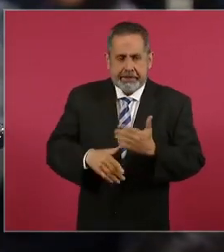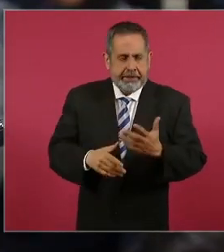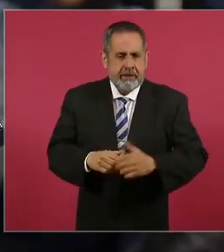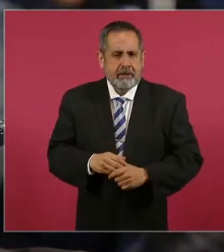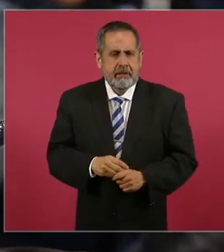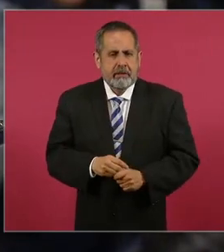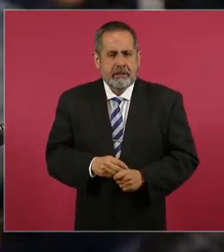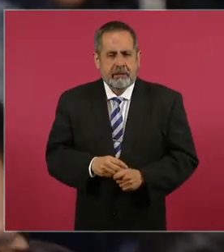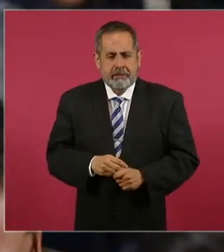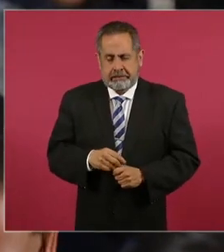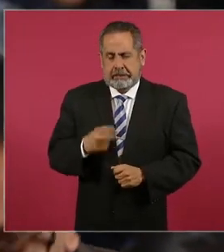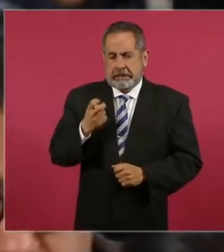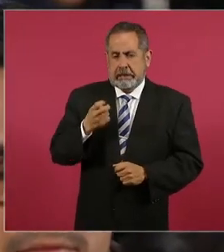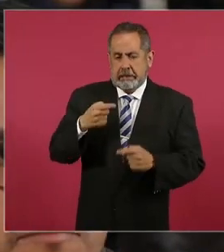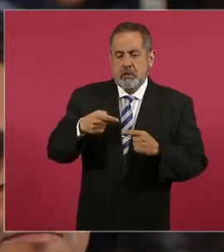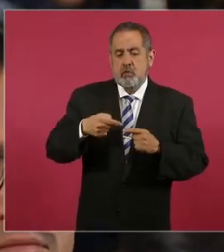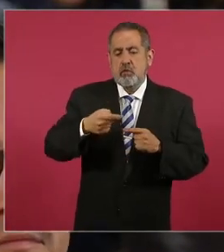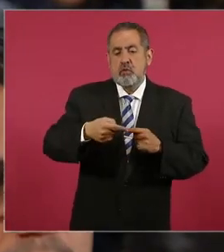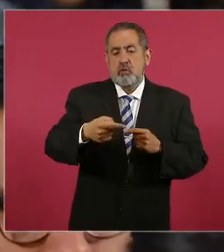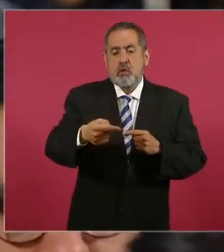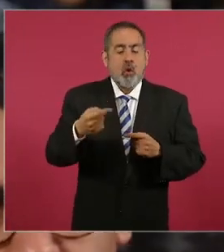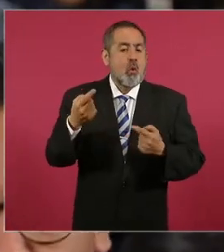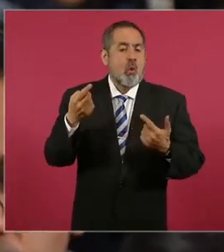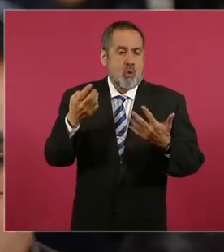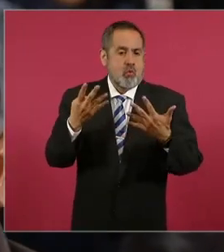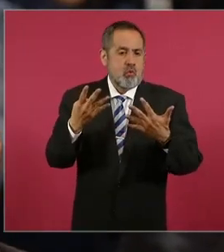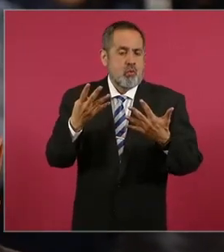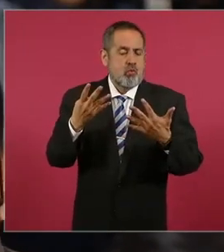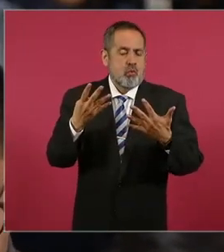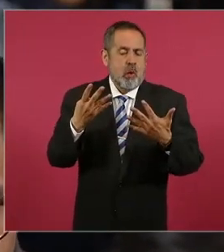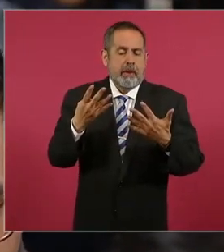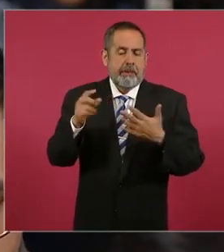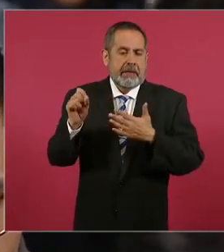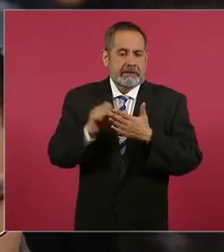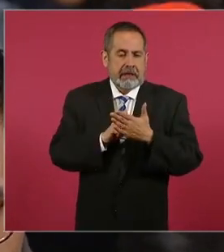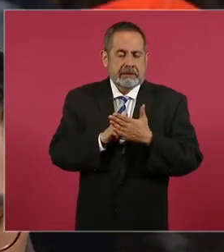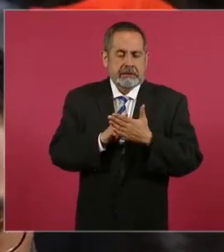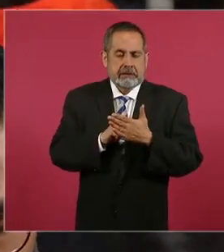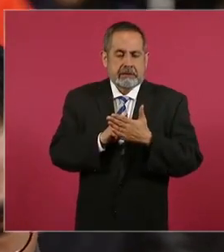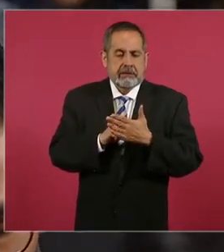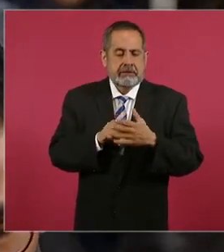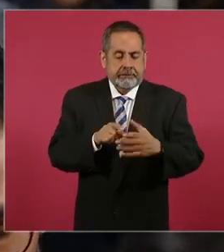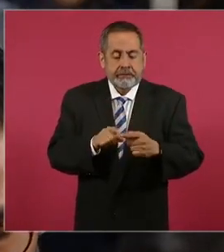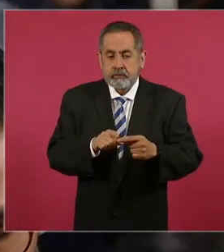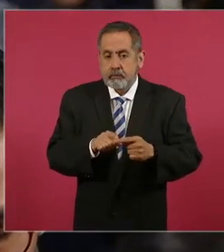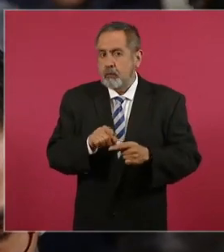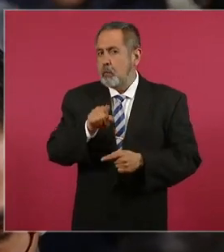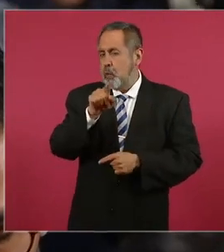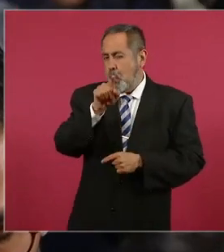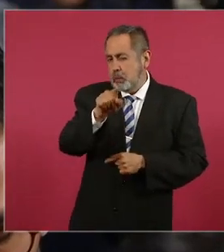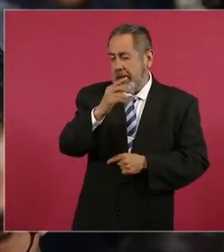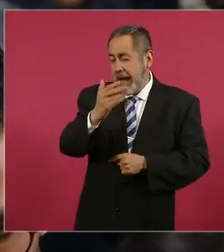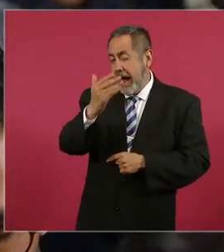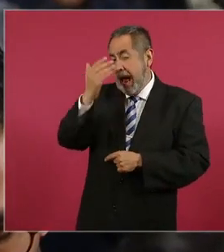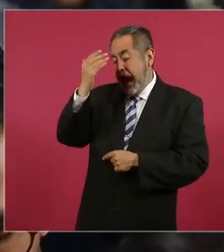A estos 9 meses, al inicio de su mandato, pues usted hizo un